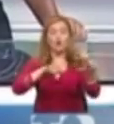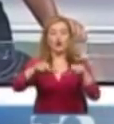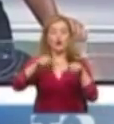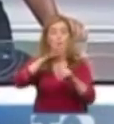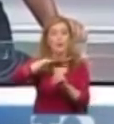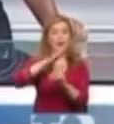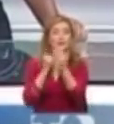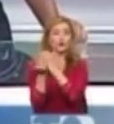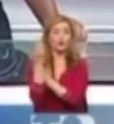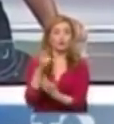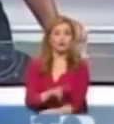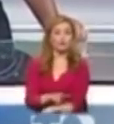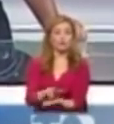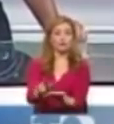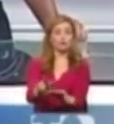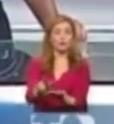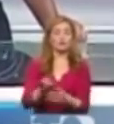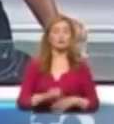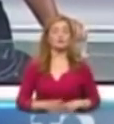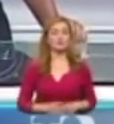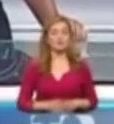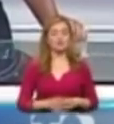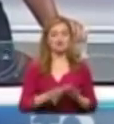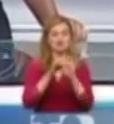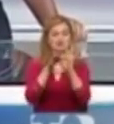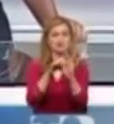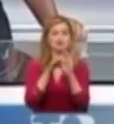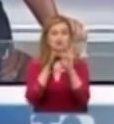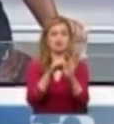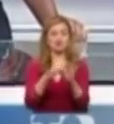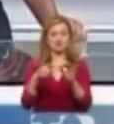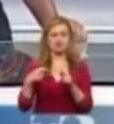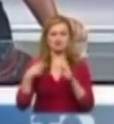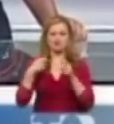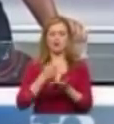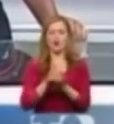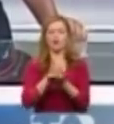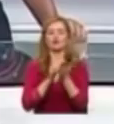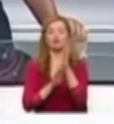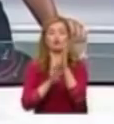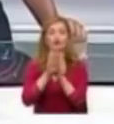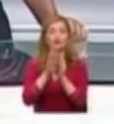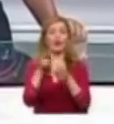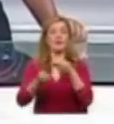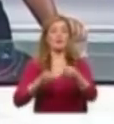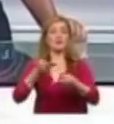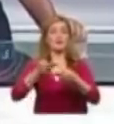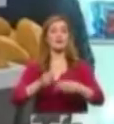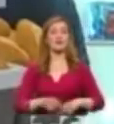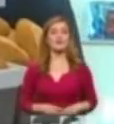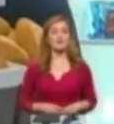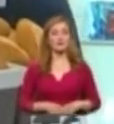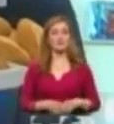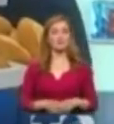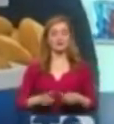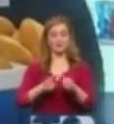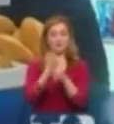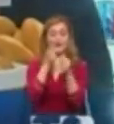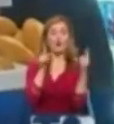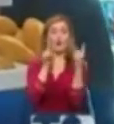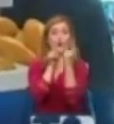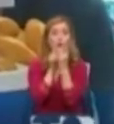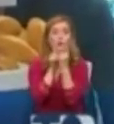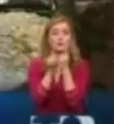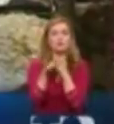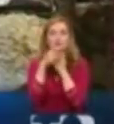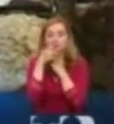en el Parque Bicentenario, tiene como iniciativa contribuir a la generación de negocio en el sector. En este primer encuentro hay